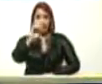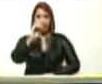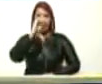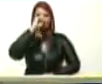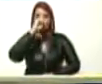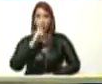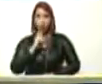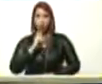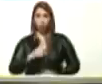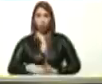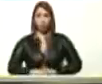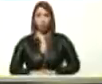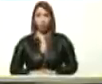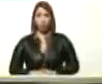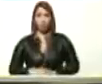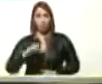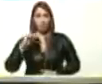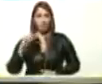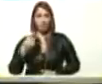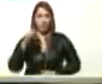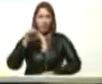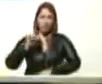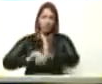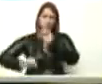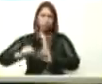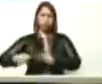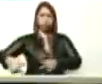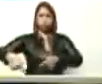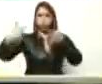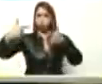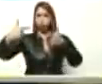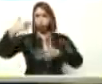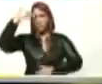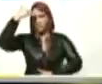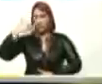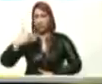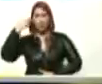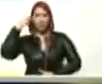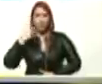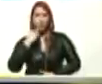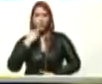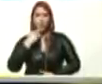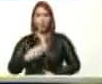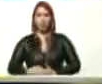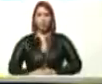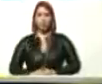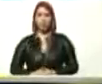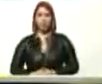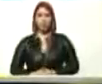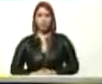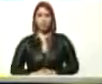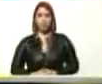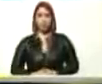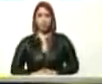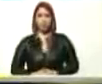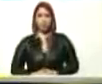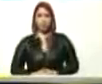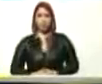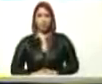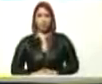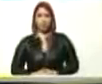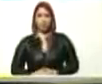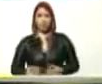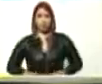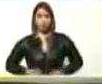de la primera rebelión militar bolivariana que